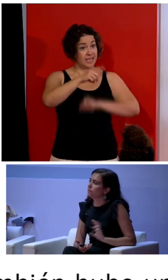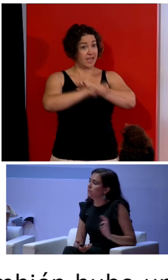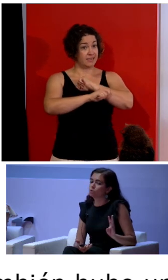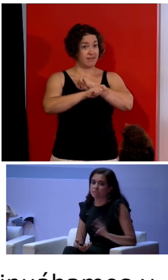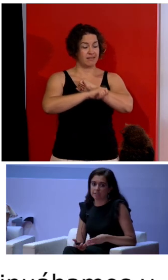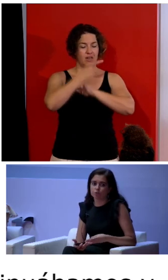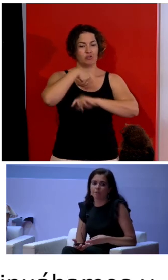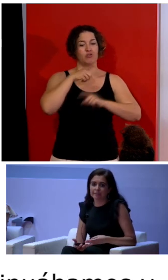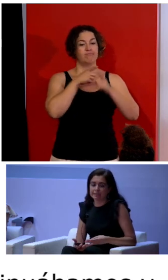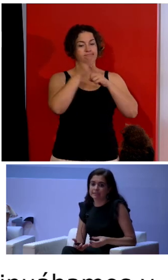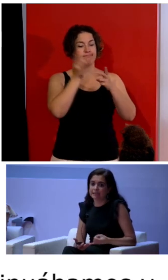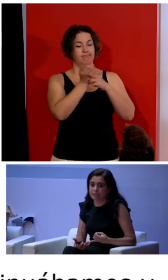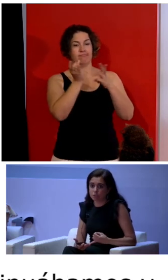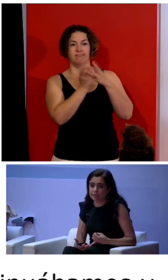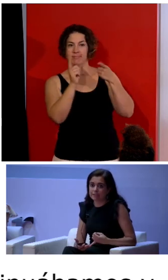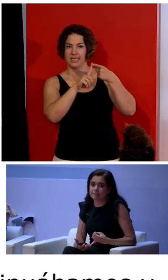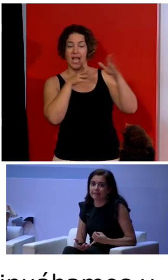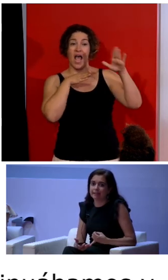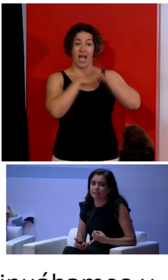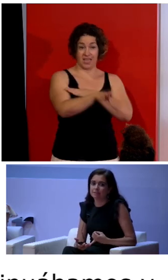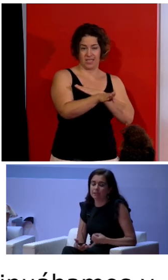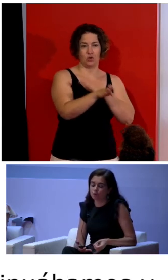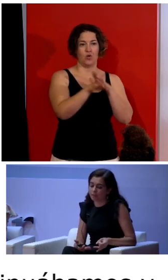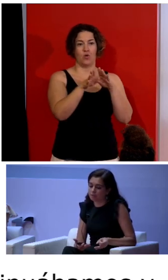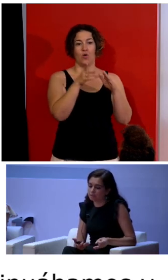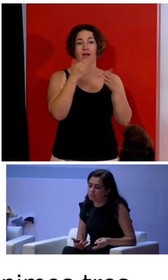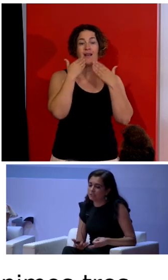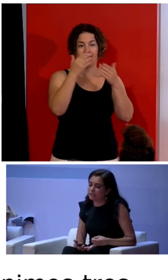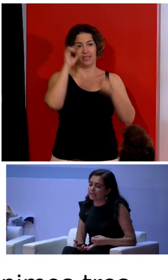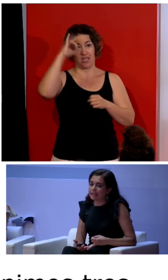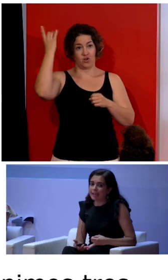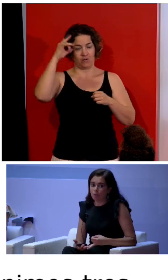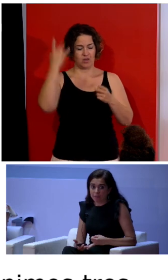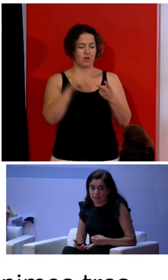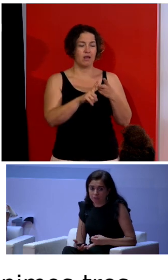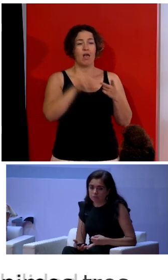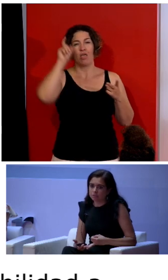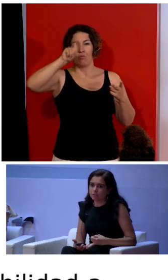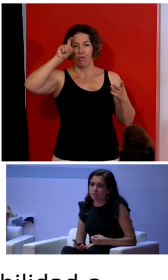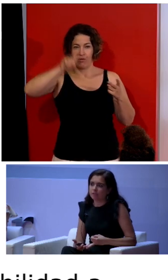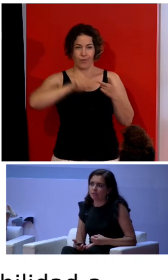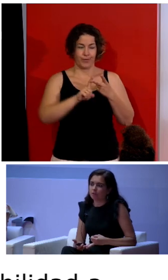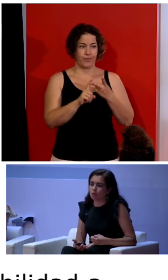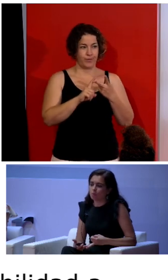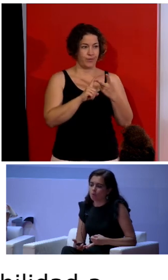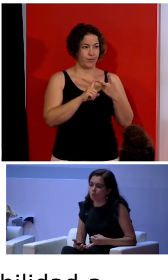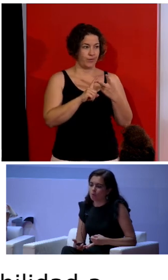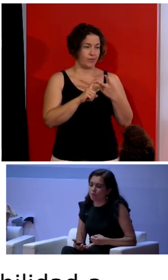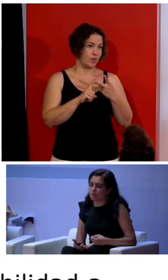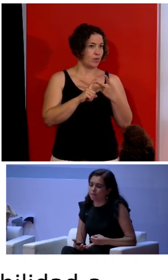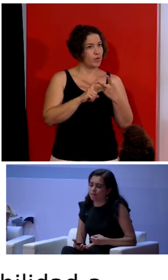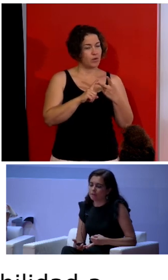nosotros definimos 3 ejes fundamentales, que es acceso y accesibilidad a través de la innovación, educación como